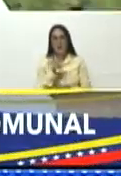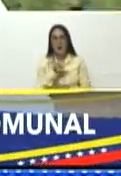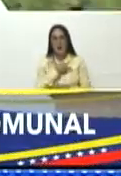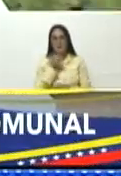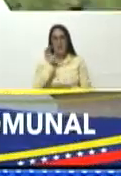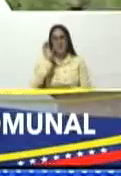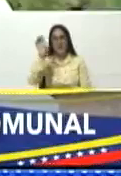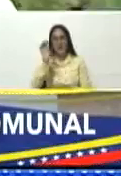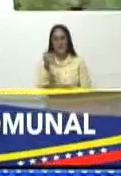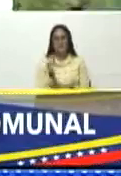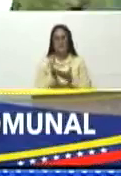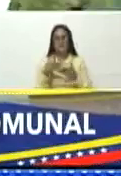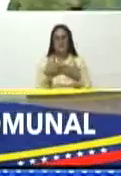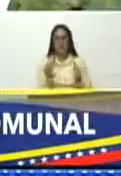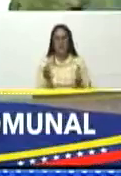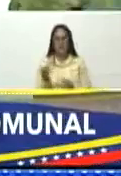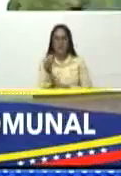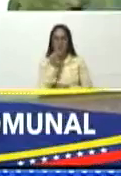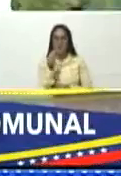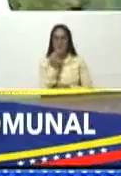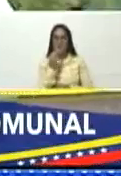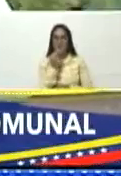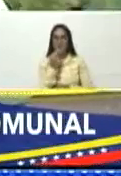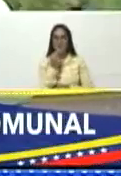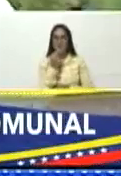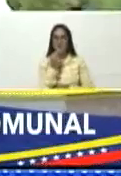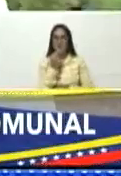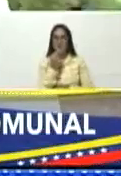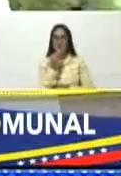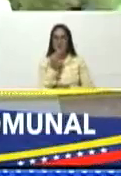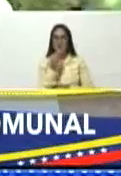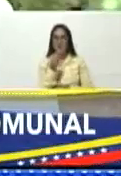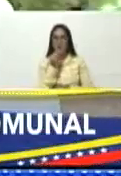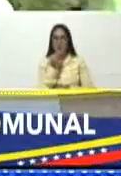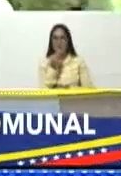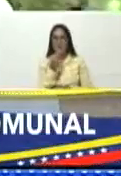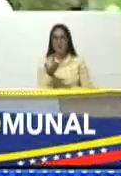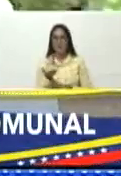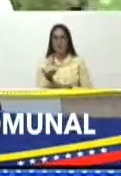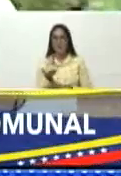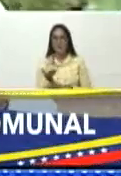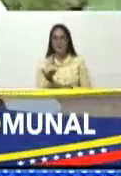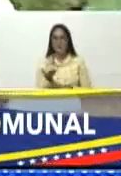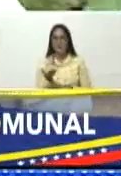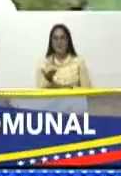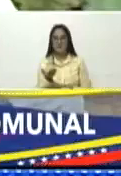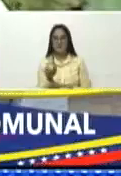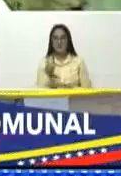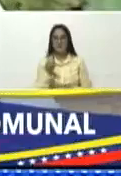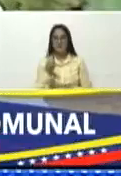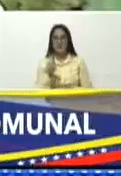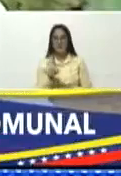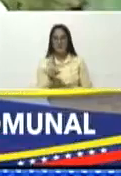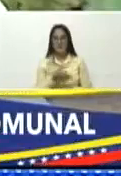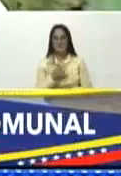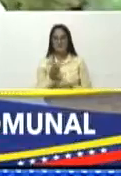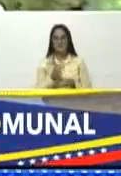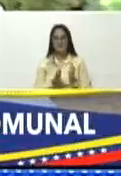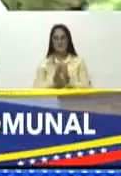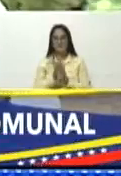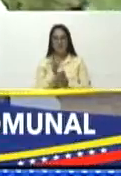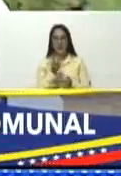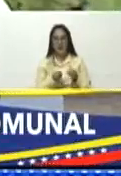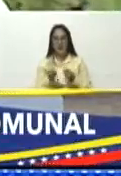servicios públicos, alimentación, la papa garantizada y además emprendimiento económico, es